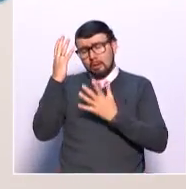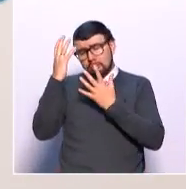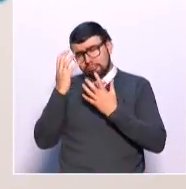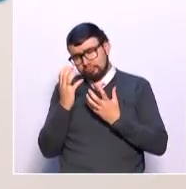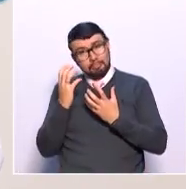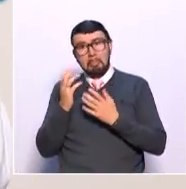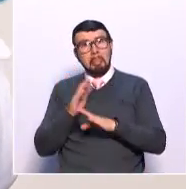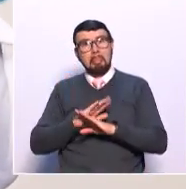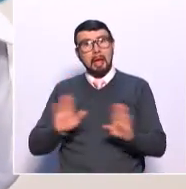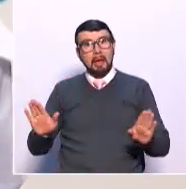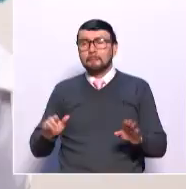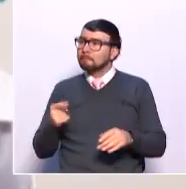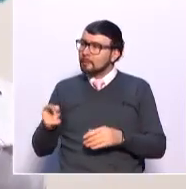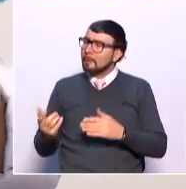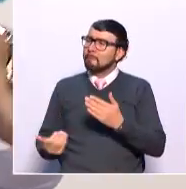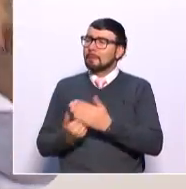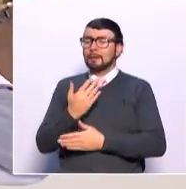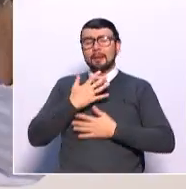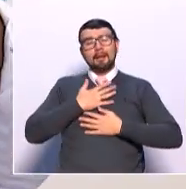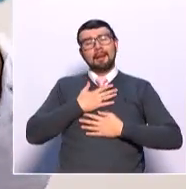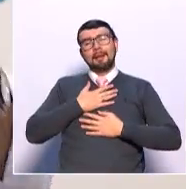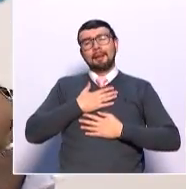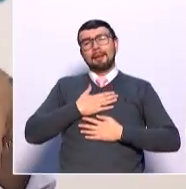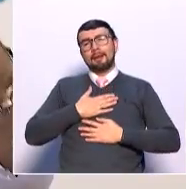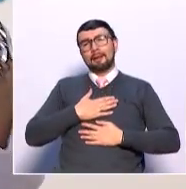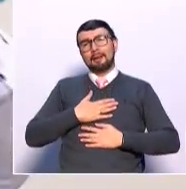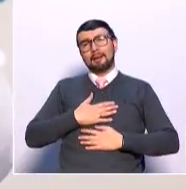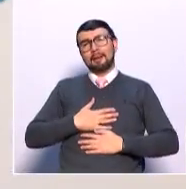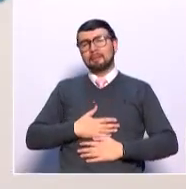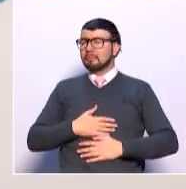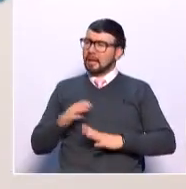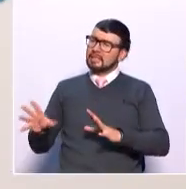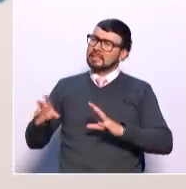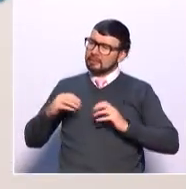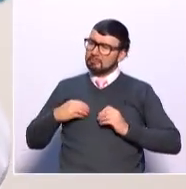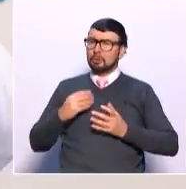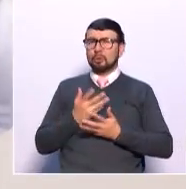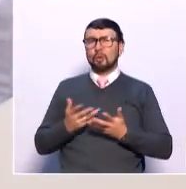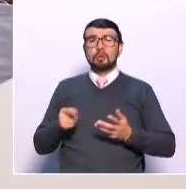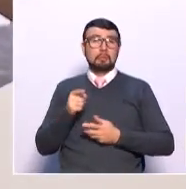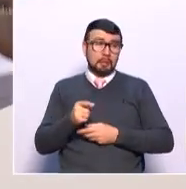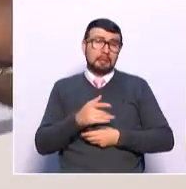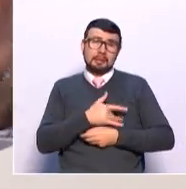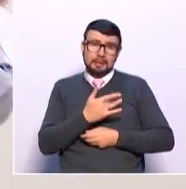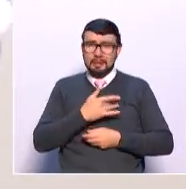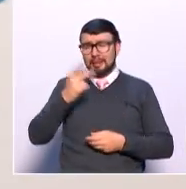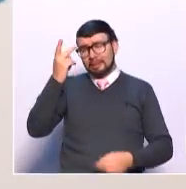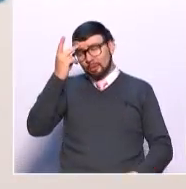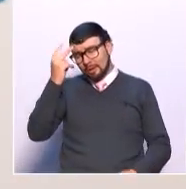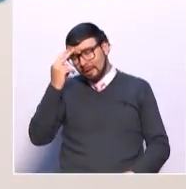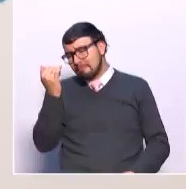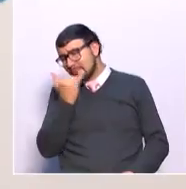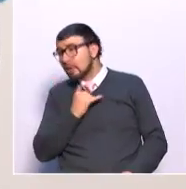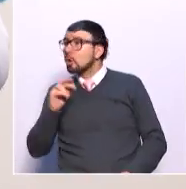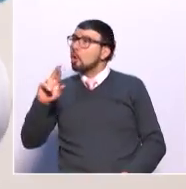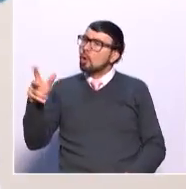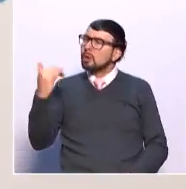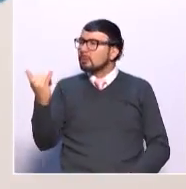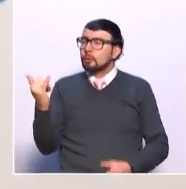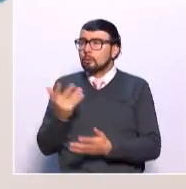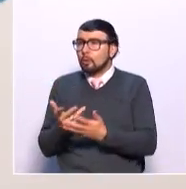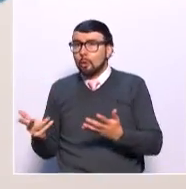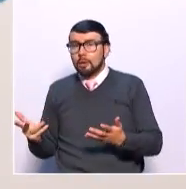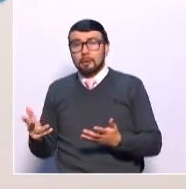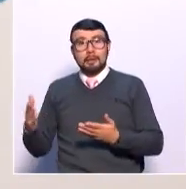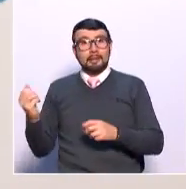catarsis de limpieza se relajó aceptó ciertas cosas ella estaba equivocadas en una el yerno en otras y tal y